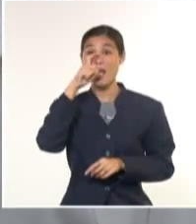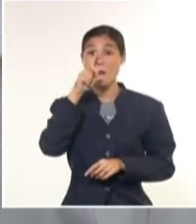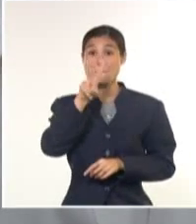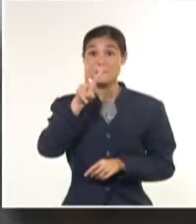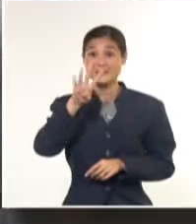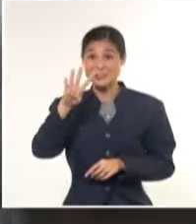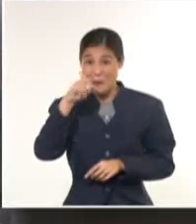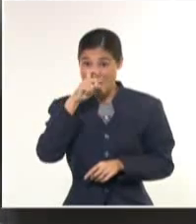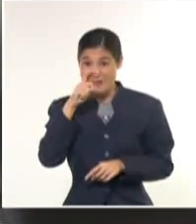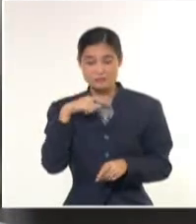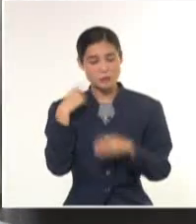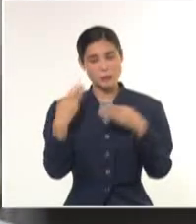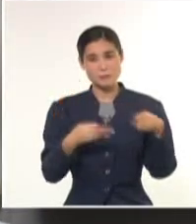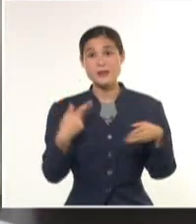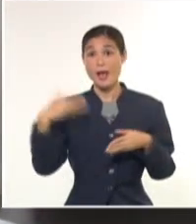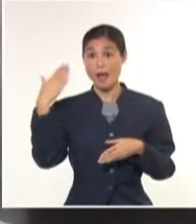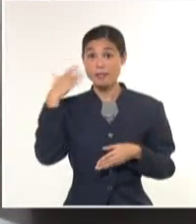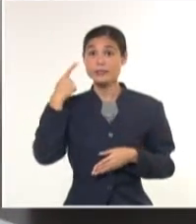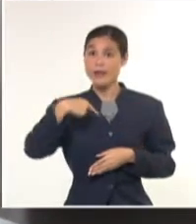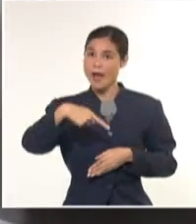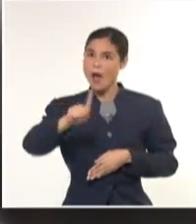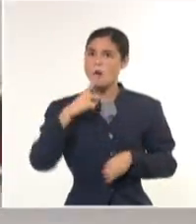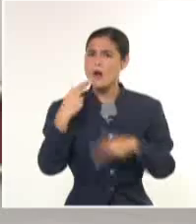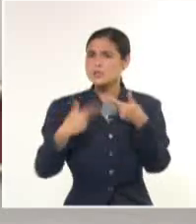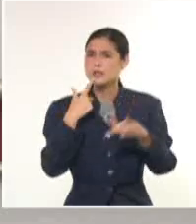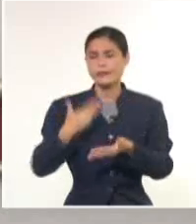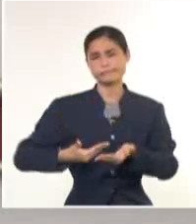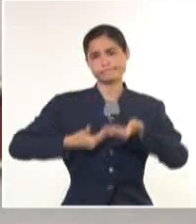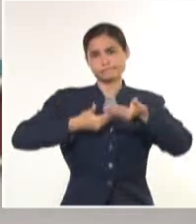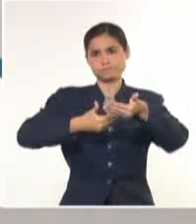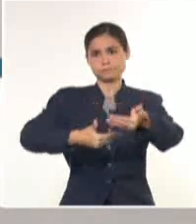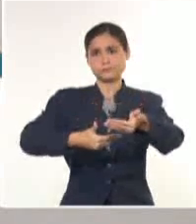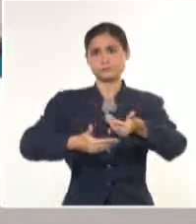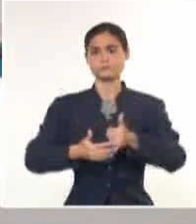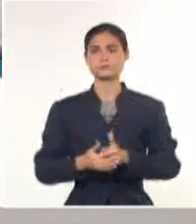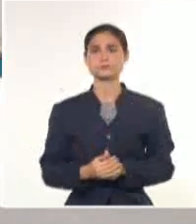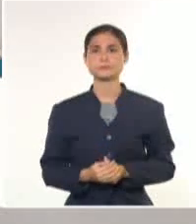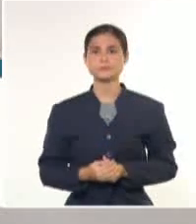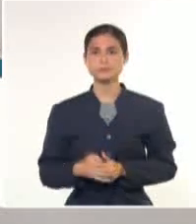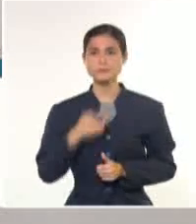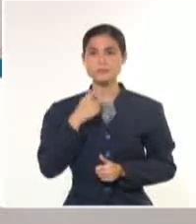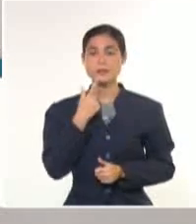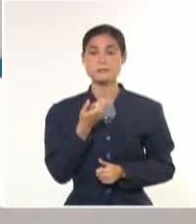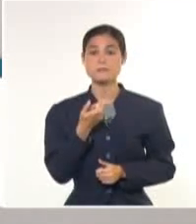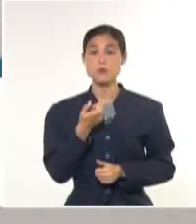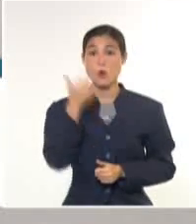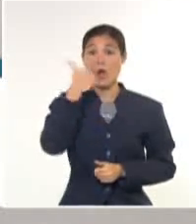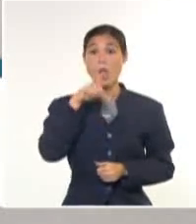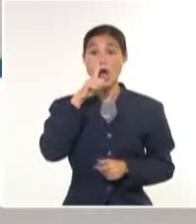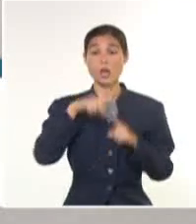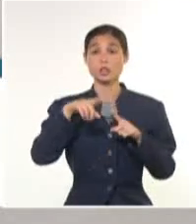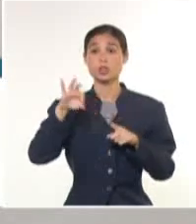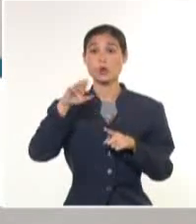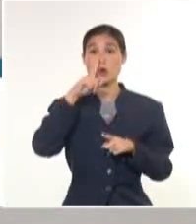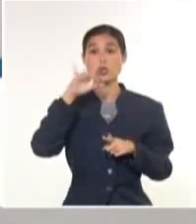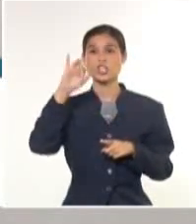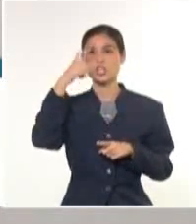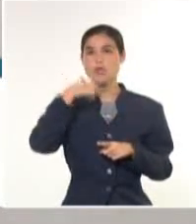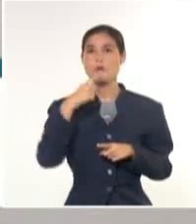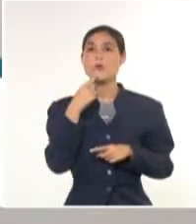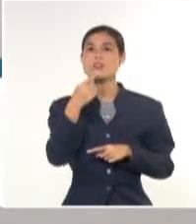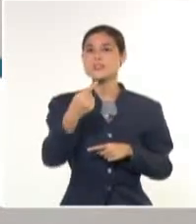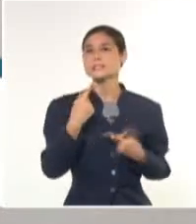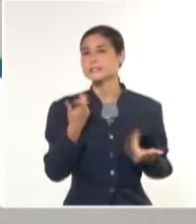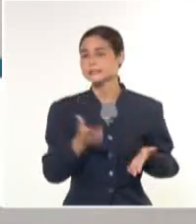considerado su testamento político. Y sean fieles con estas palabras de José Antonio. Decía José Antonio, la única lucha que se